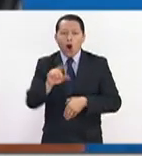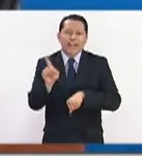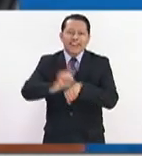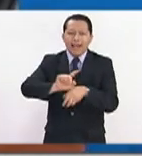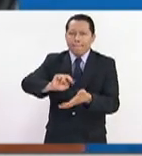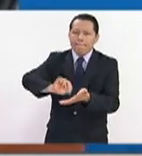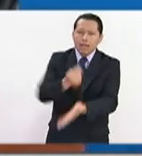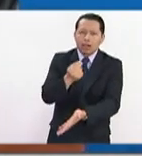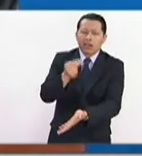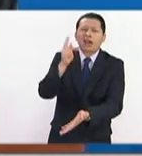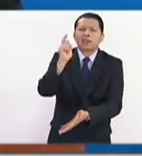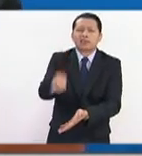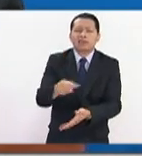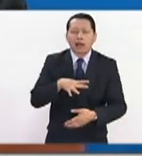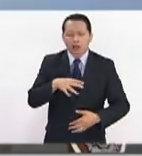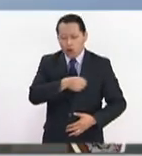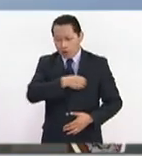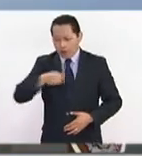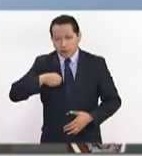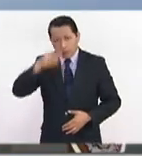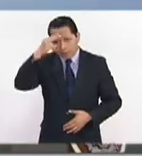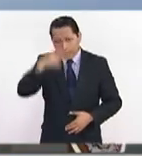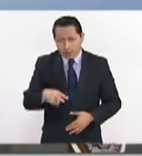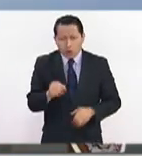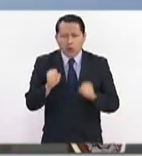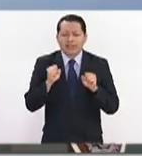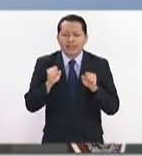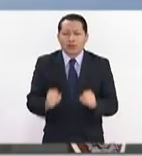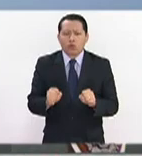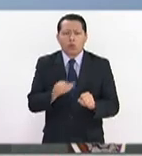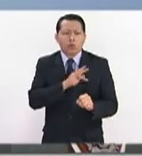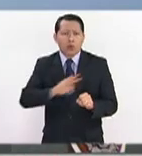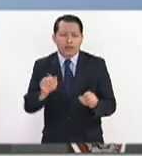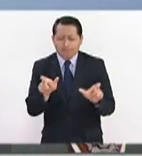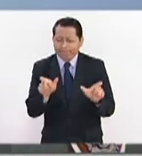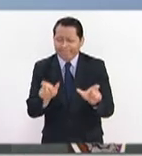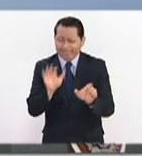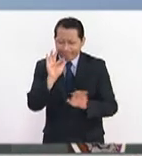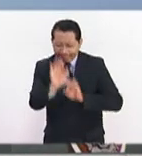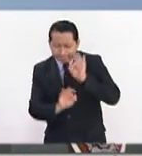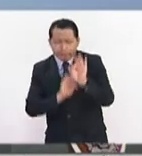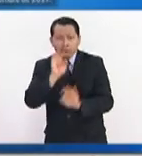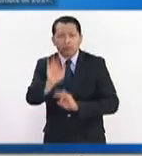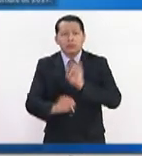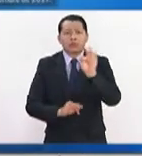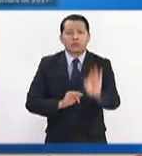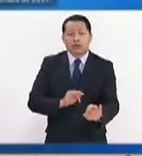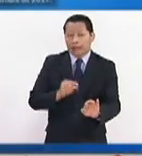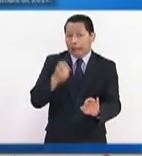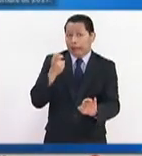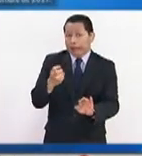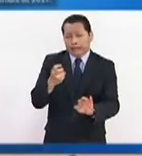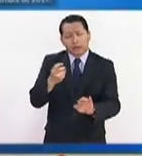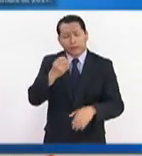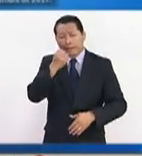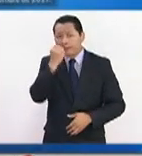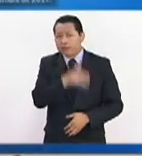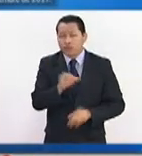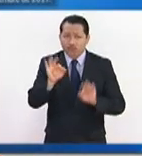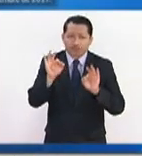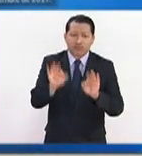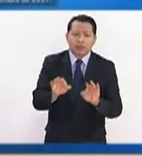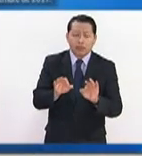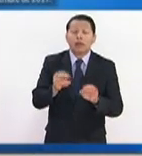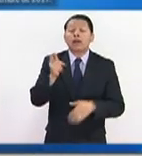da cumplimiento al compromiso de México de asegurar la conservación de este archipiélago excepcional. Esta